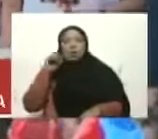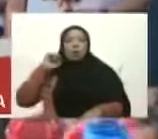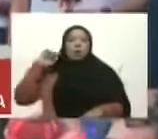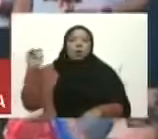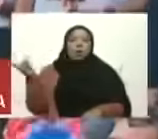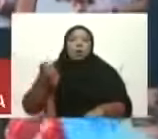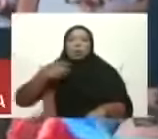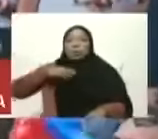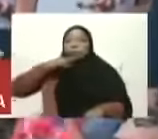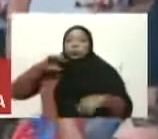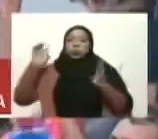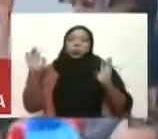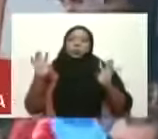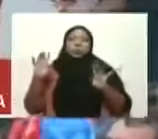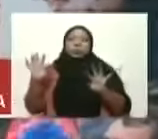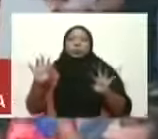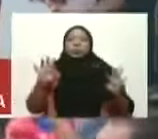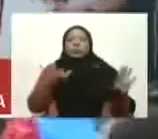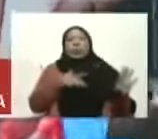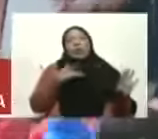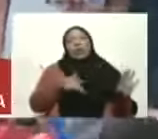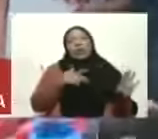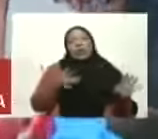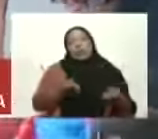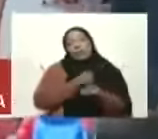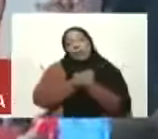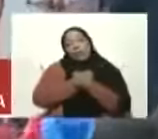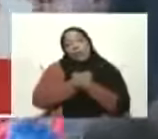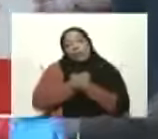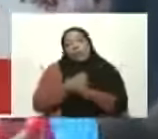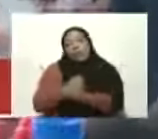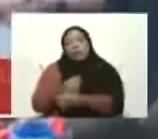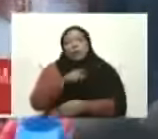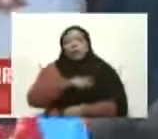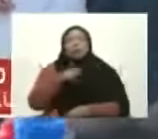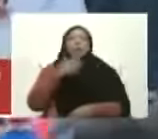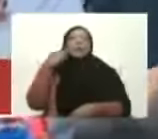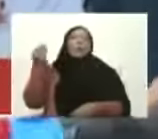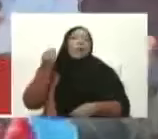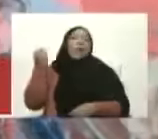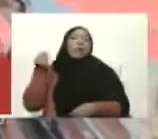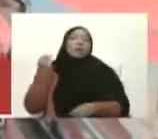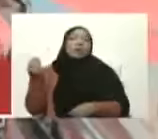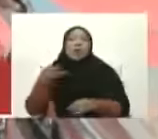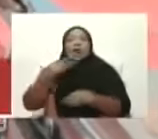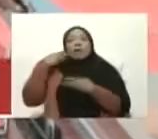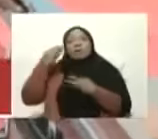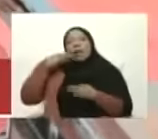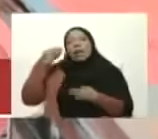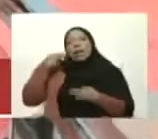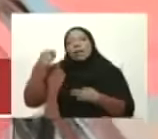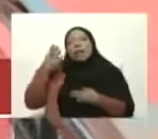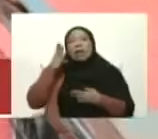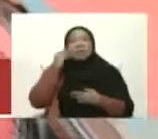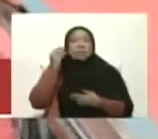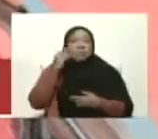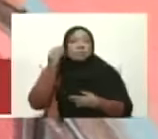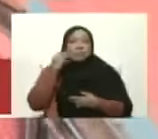Guatire desbordadas de pasión, de ternura, de amor, de juventud, de experiencia, de vida plena.